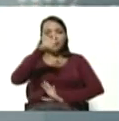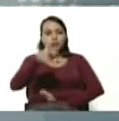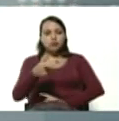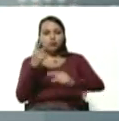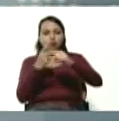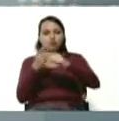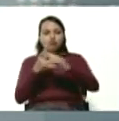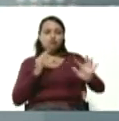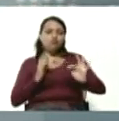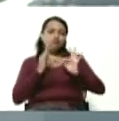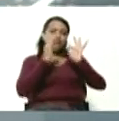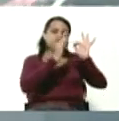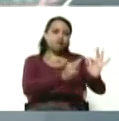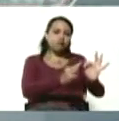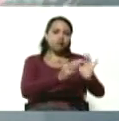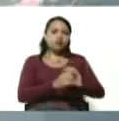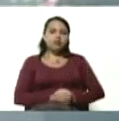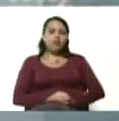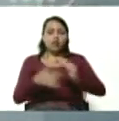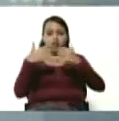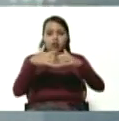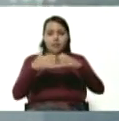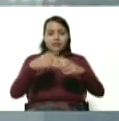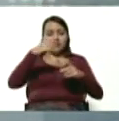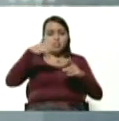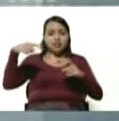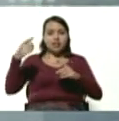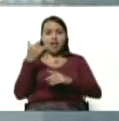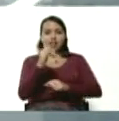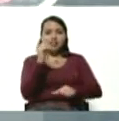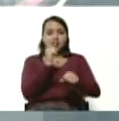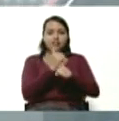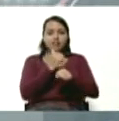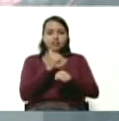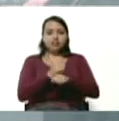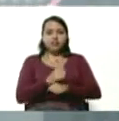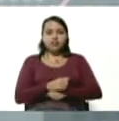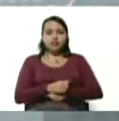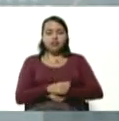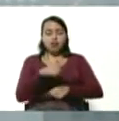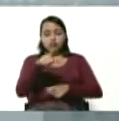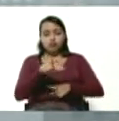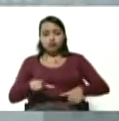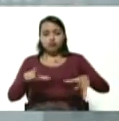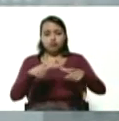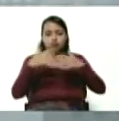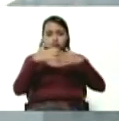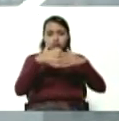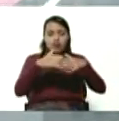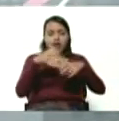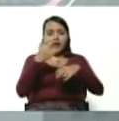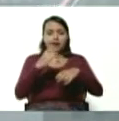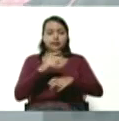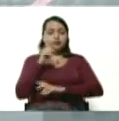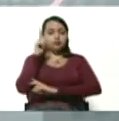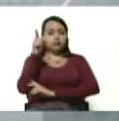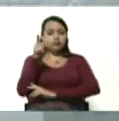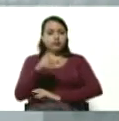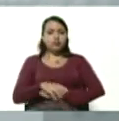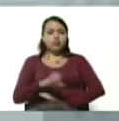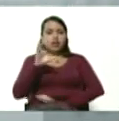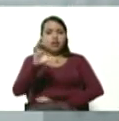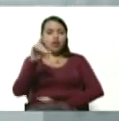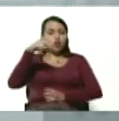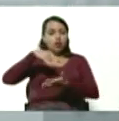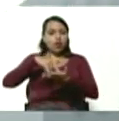de la empresa de electricidad, que se encuentra elaborando en una de las plantas que tenemos allá en el estado de